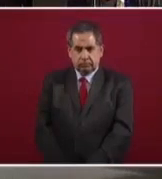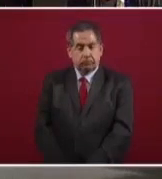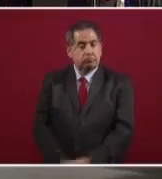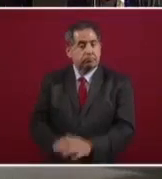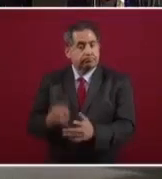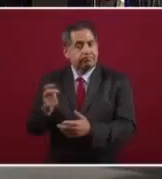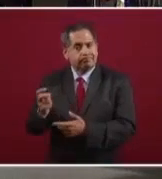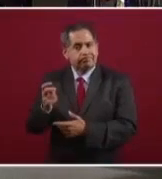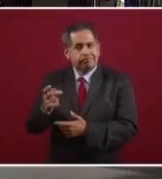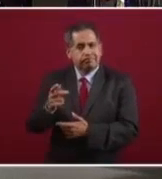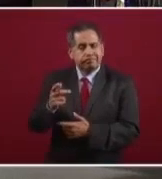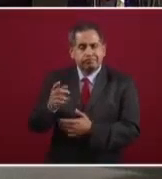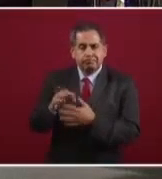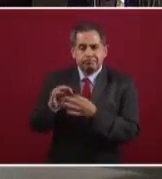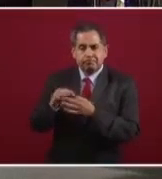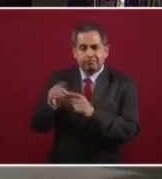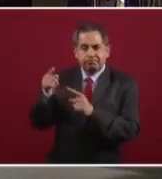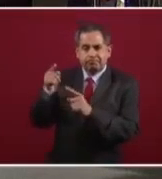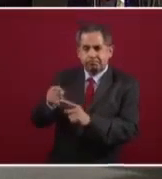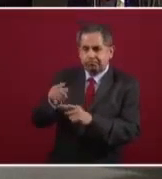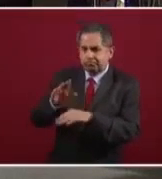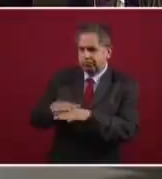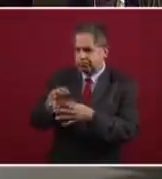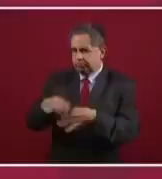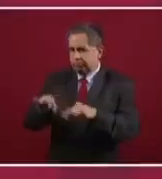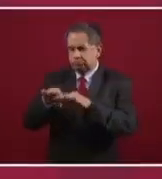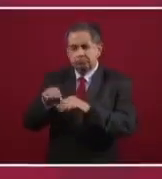porque esa es la parte que más